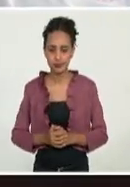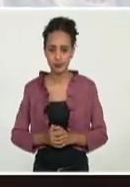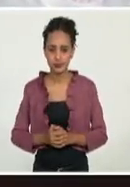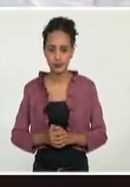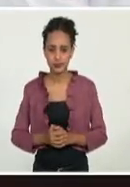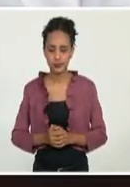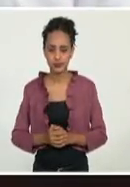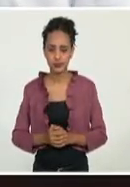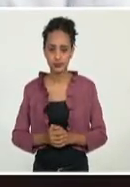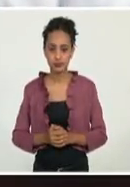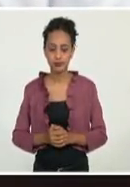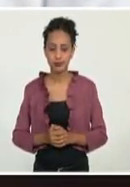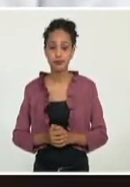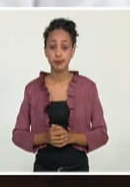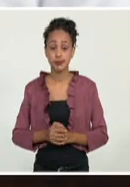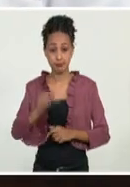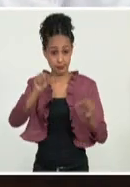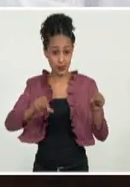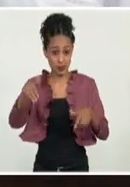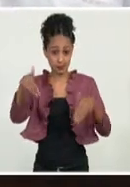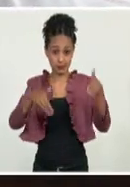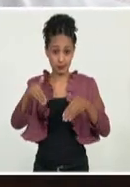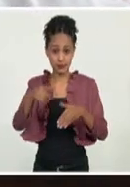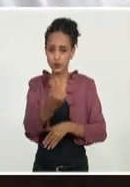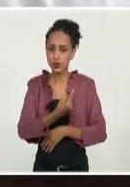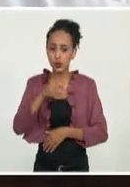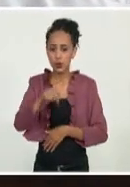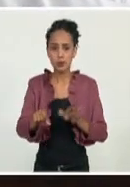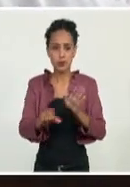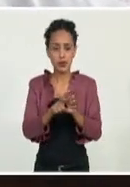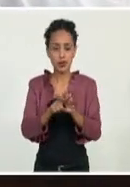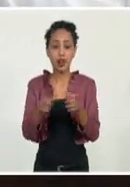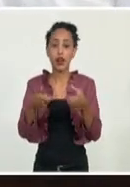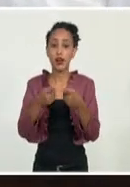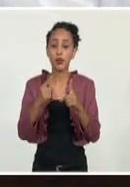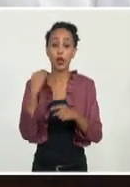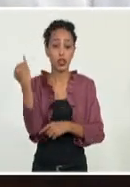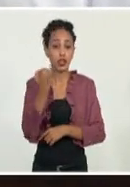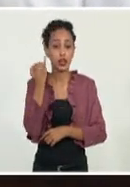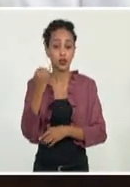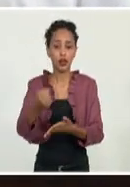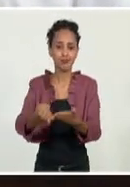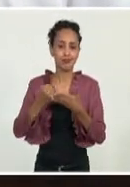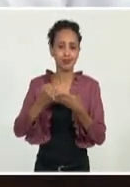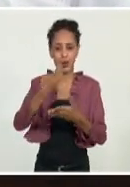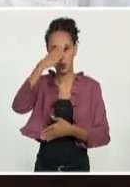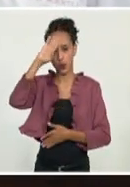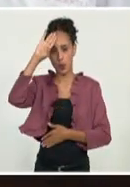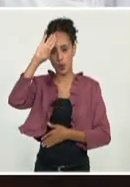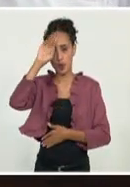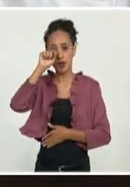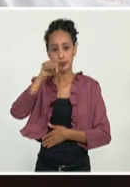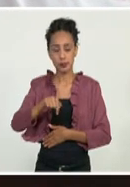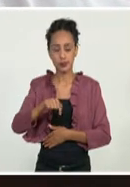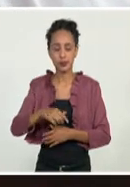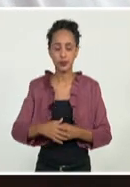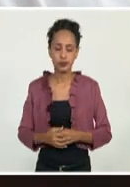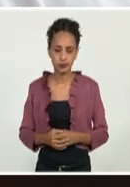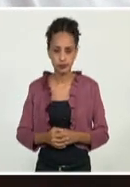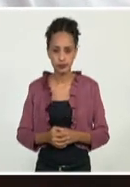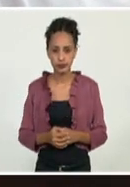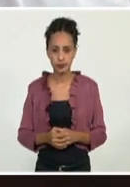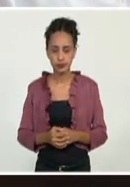lucha, convocamos al encuentro internacional de solidaridad con Cuba, ejerciendo la razón que nos asiste